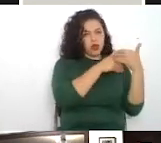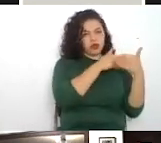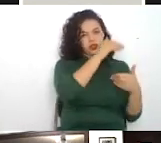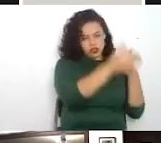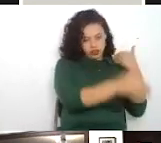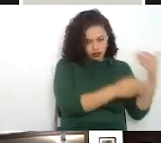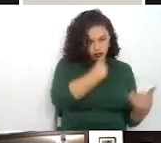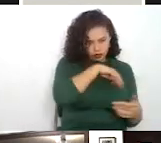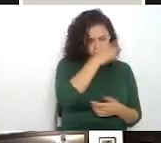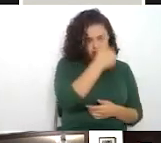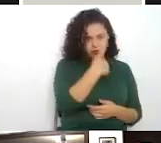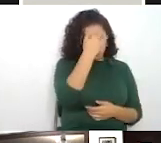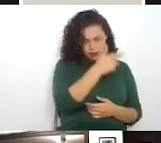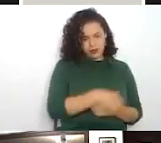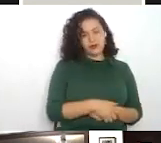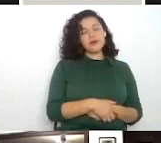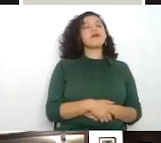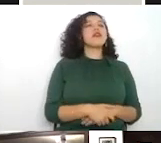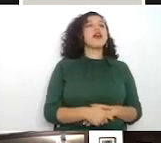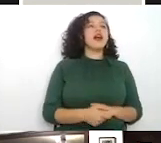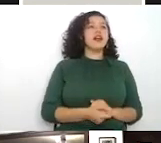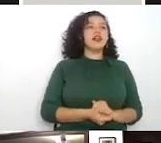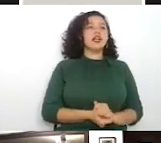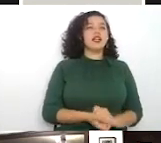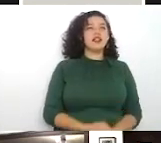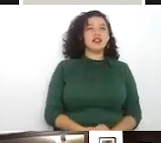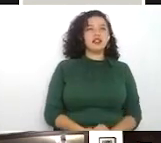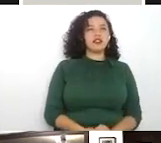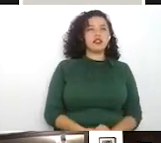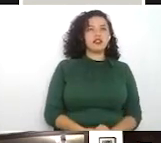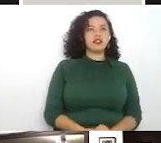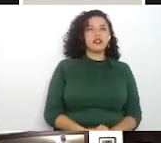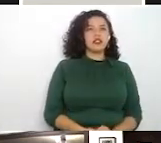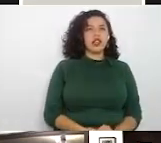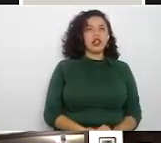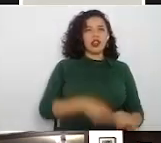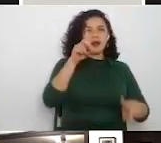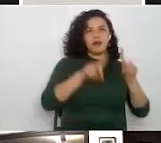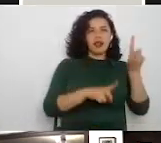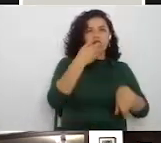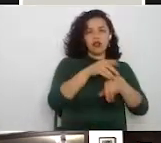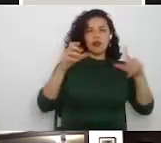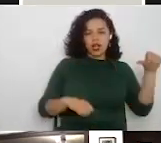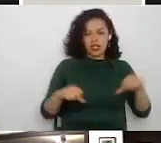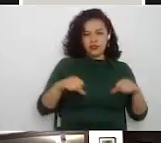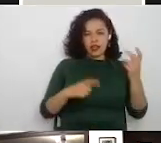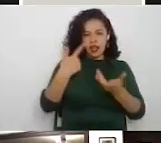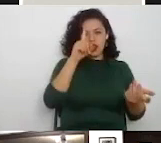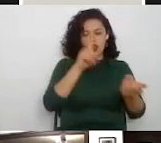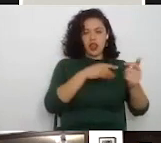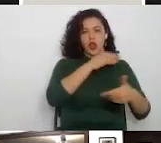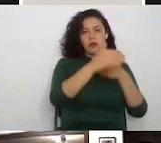Ahora, dependiendo decíamos, del número de actividades que se tienen en cada proceso, de